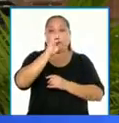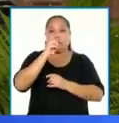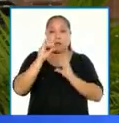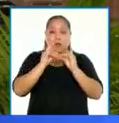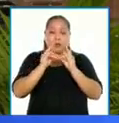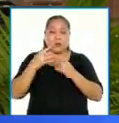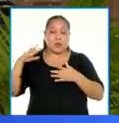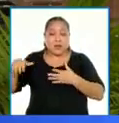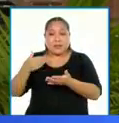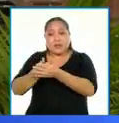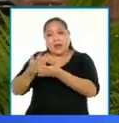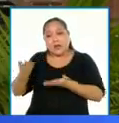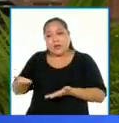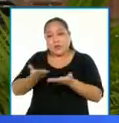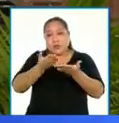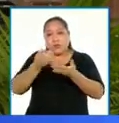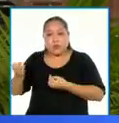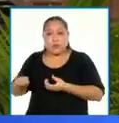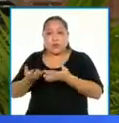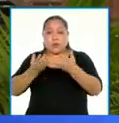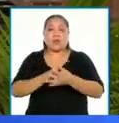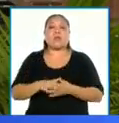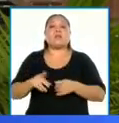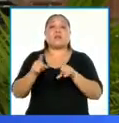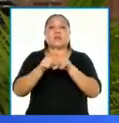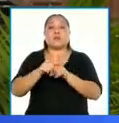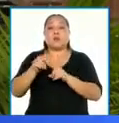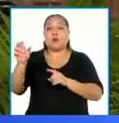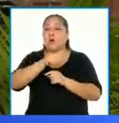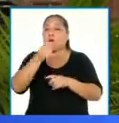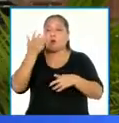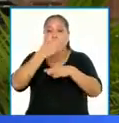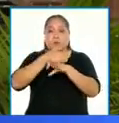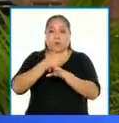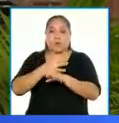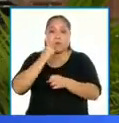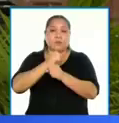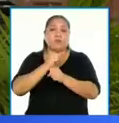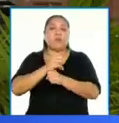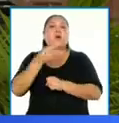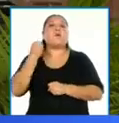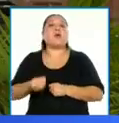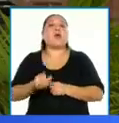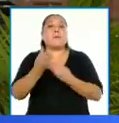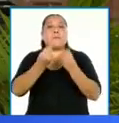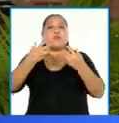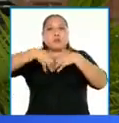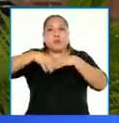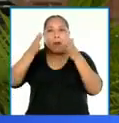llegando. Pero además hay otra línea de trabajo, porque muchas de las